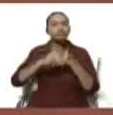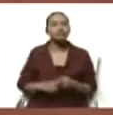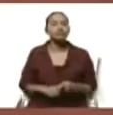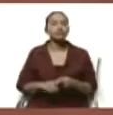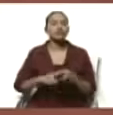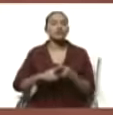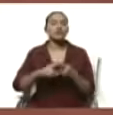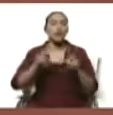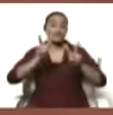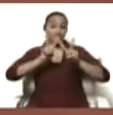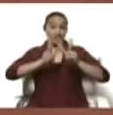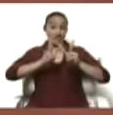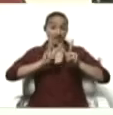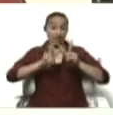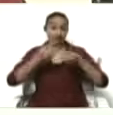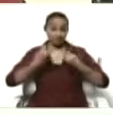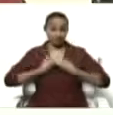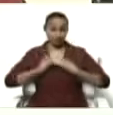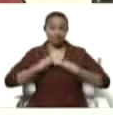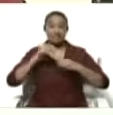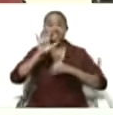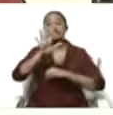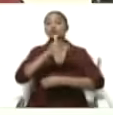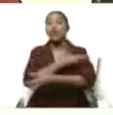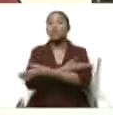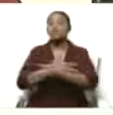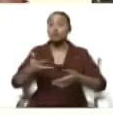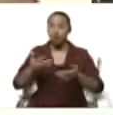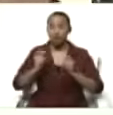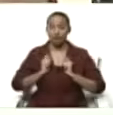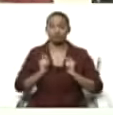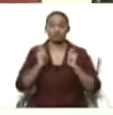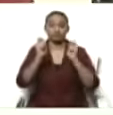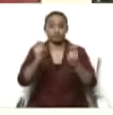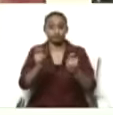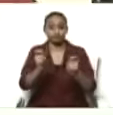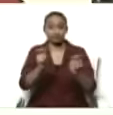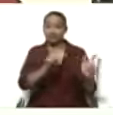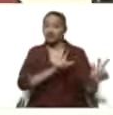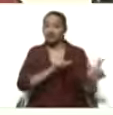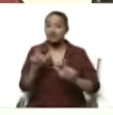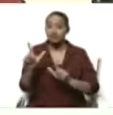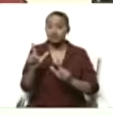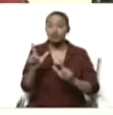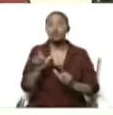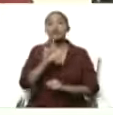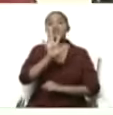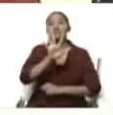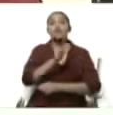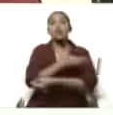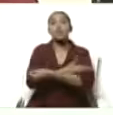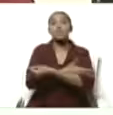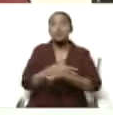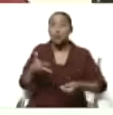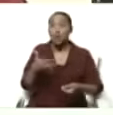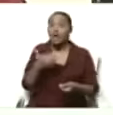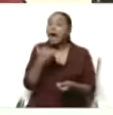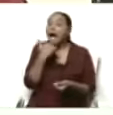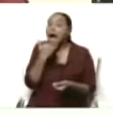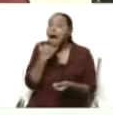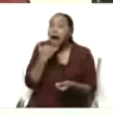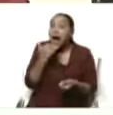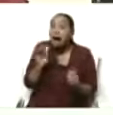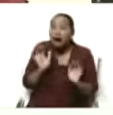que vamos pues a la atención de la viviendas que ya de esos 5 millones cualquier novedad que haya